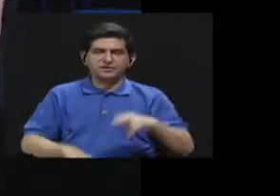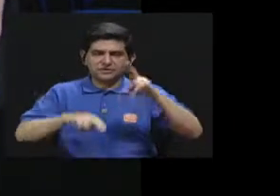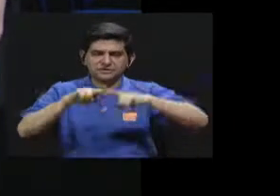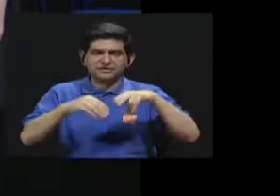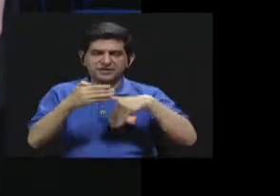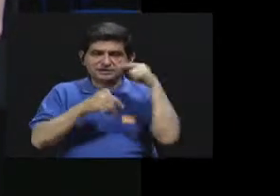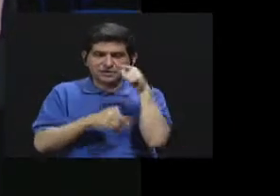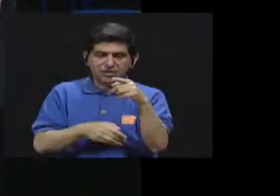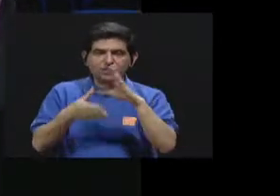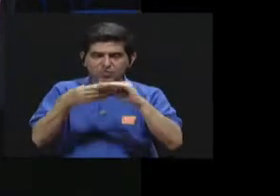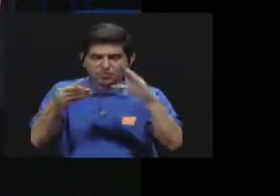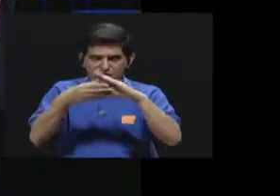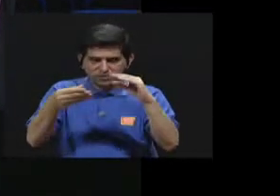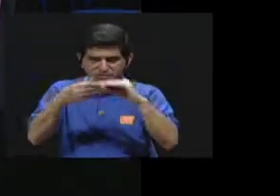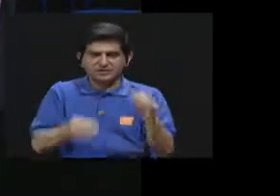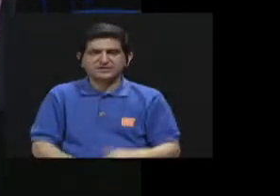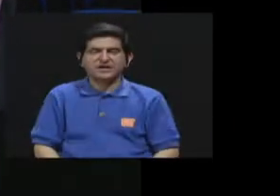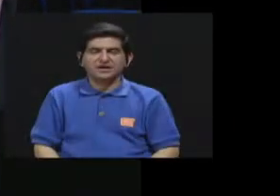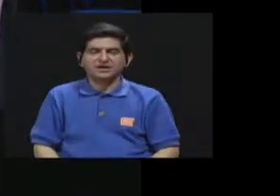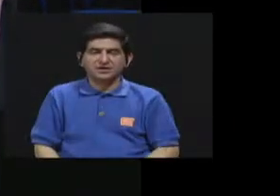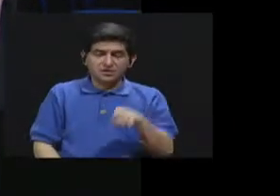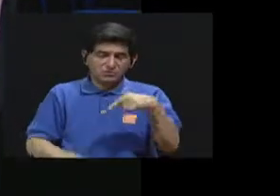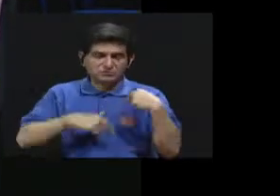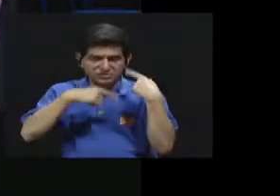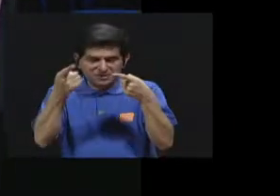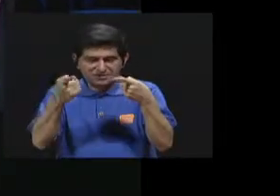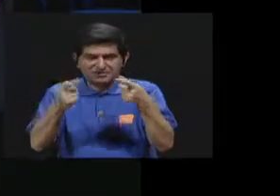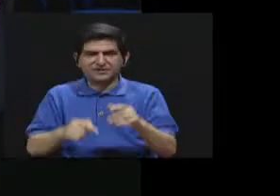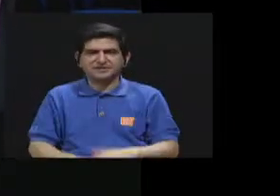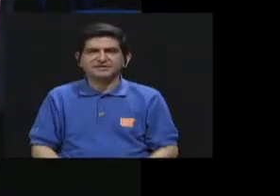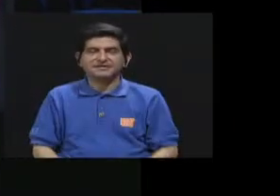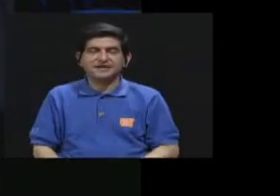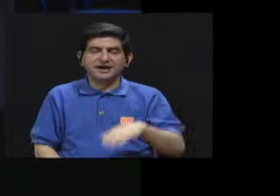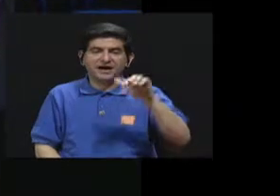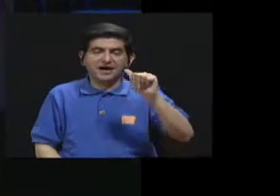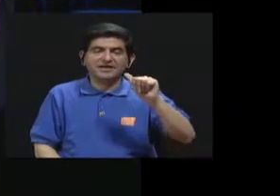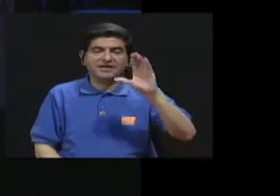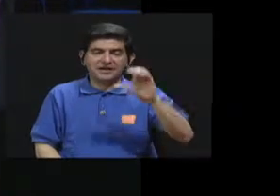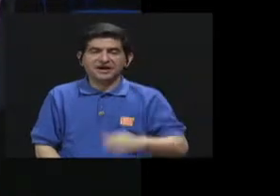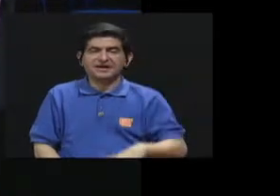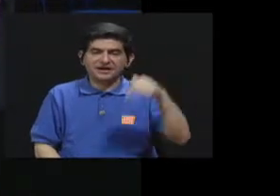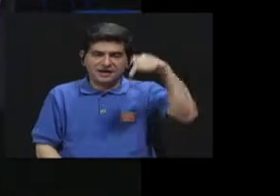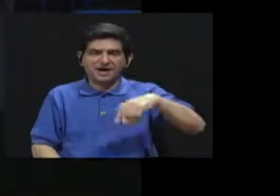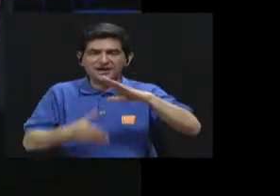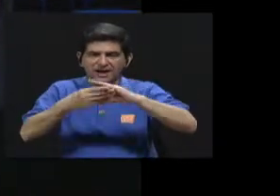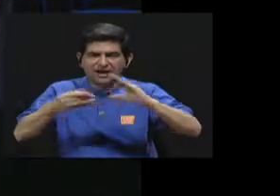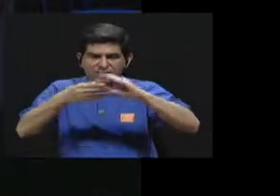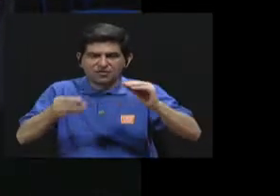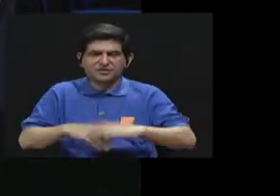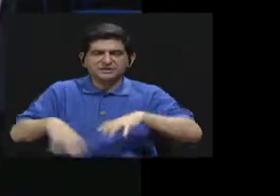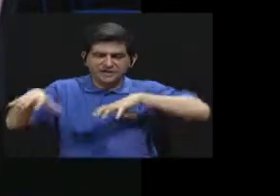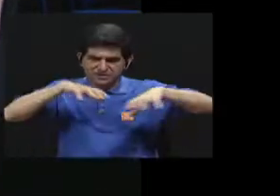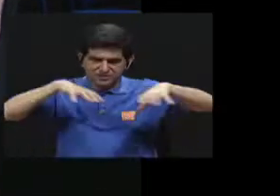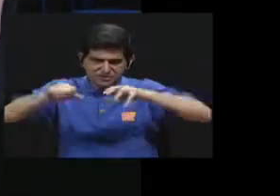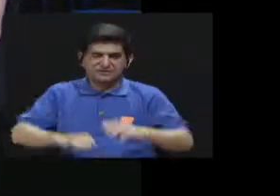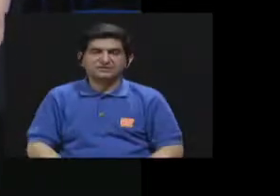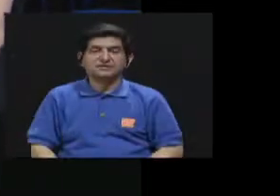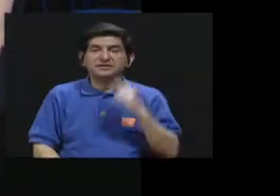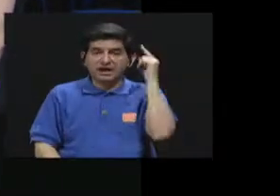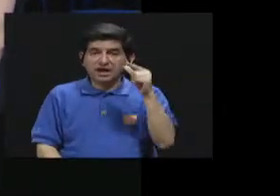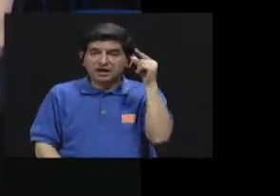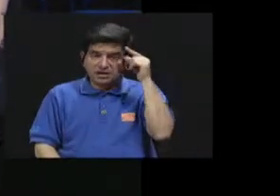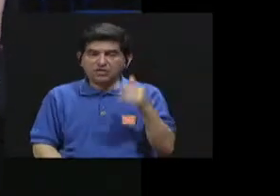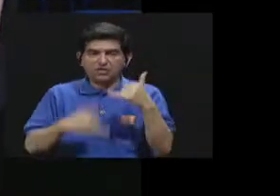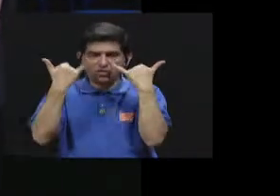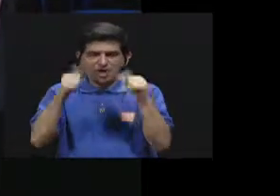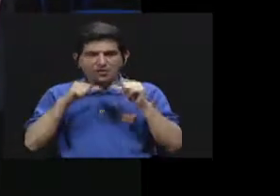Bueno, y precisamente hoy en la noche más importante, ya Roberto se fue a sentar para uh-huh. estar con vos ahora durante los comentarios, entonces te dejo para que te vayas junto con